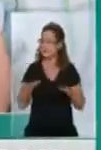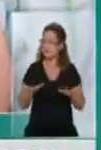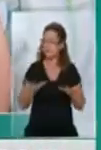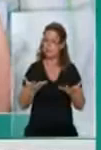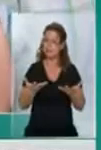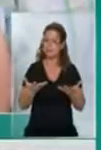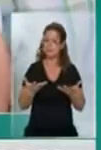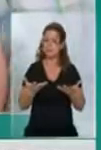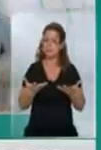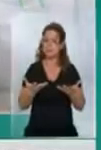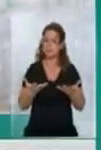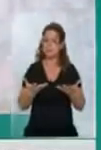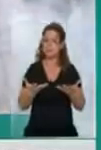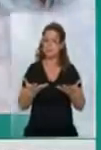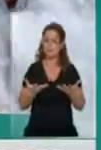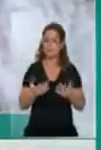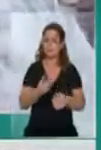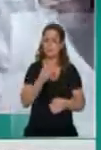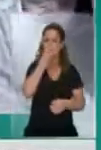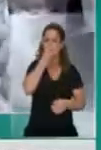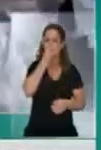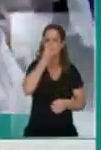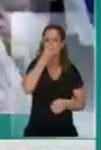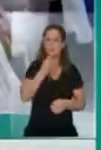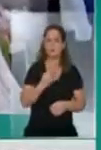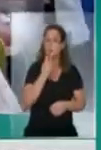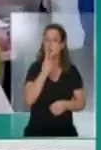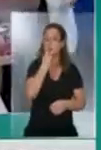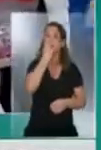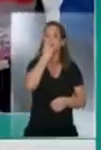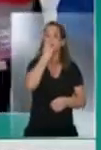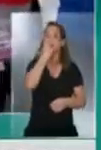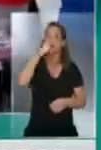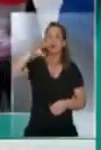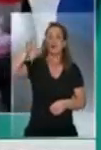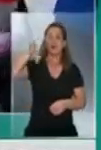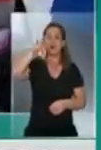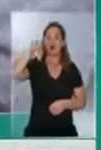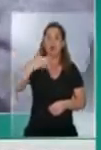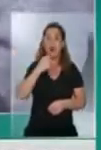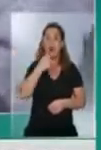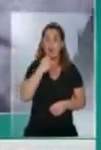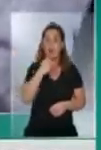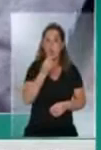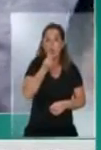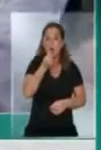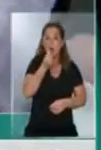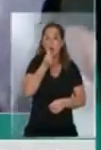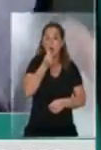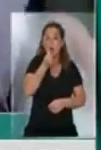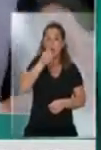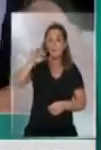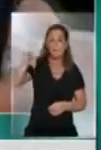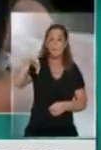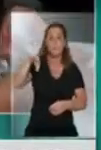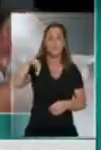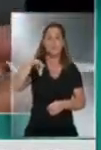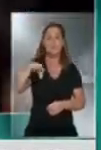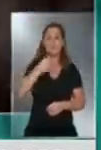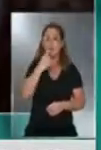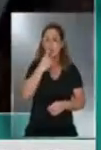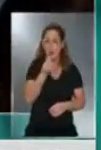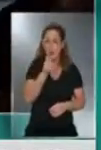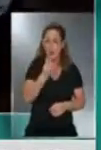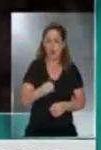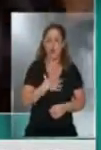tiene que ver con la pérdida del olfato y del gusto. A ver si usted nos puede explicar bien de qué se trata esto y en qué momento se estarían presentando